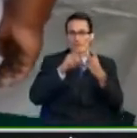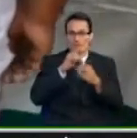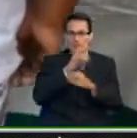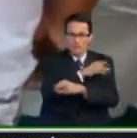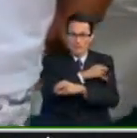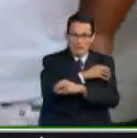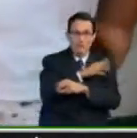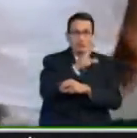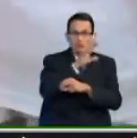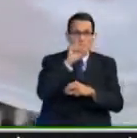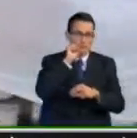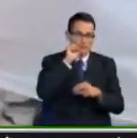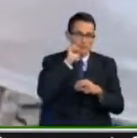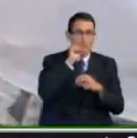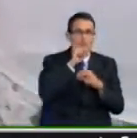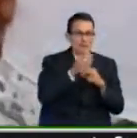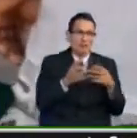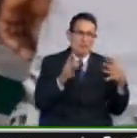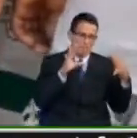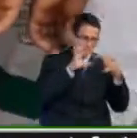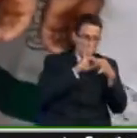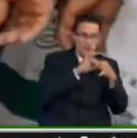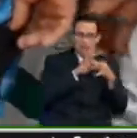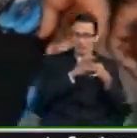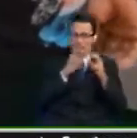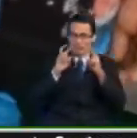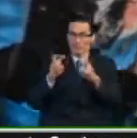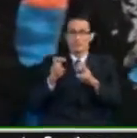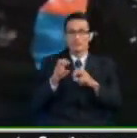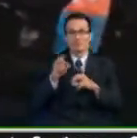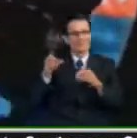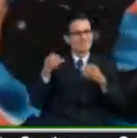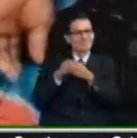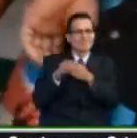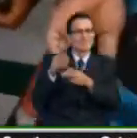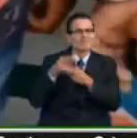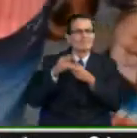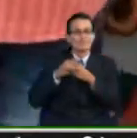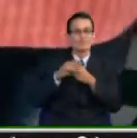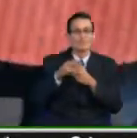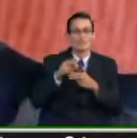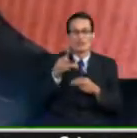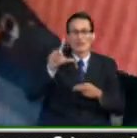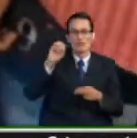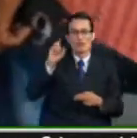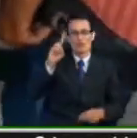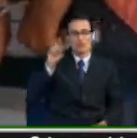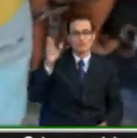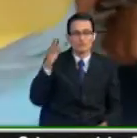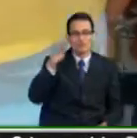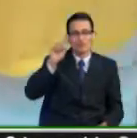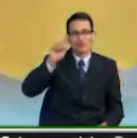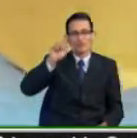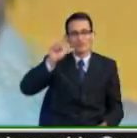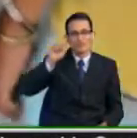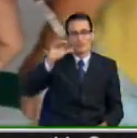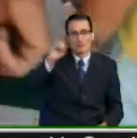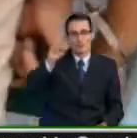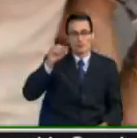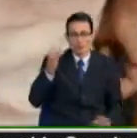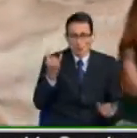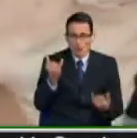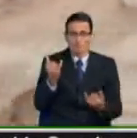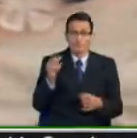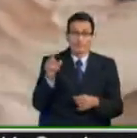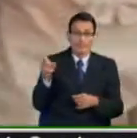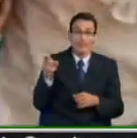Especializada de Barranca Bermeja. La organización delincuencial era conocida como la Banda de los Flacos y, según fuentes oficiales, estaba comandada por